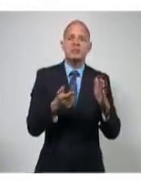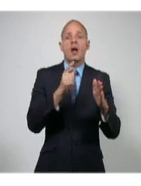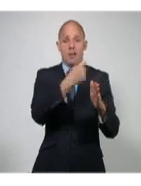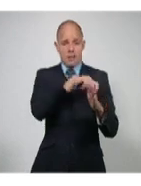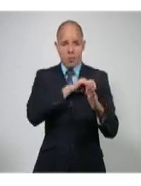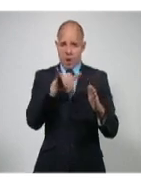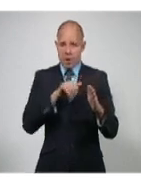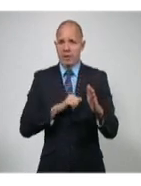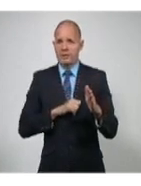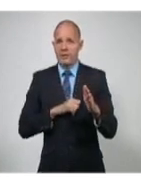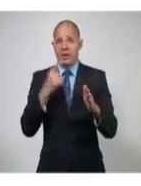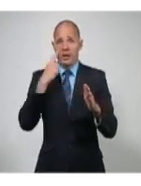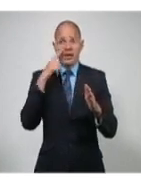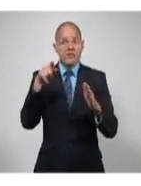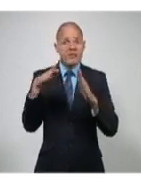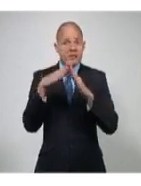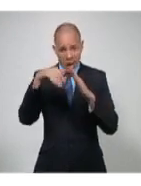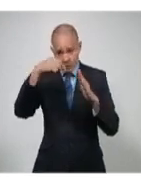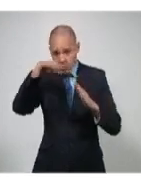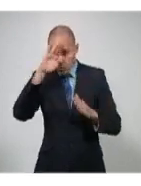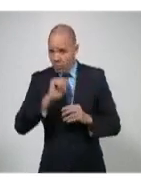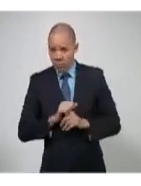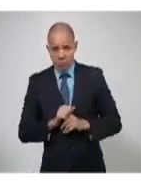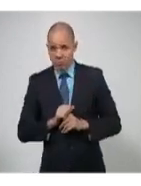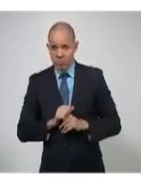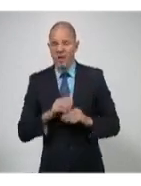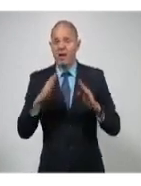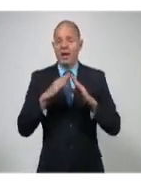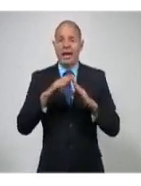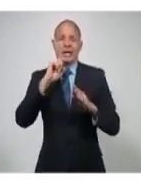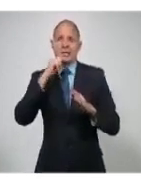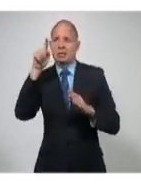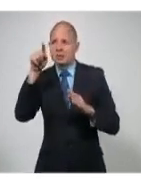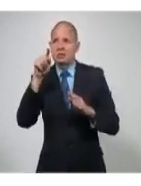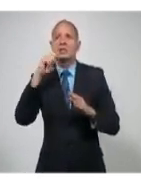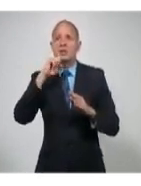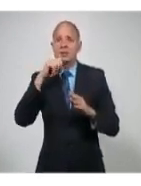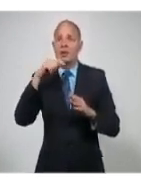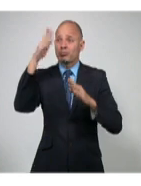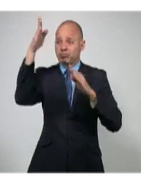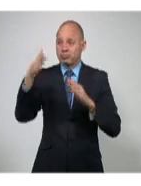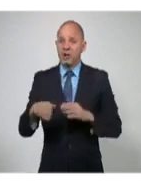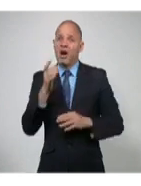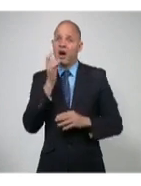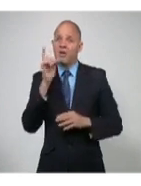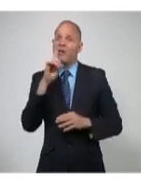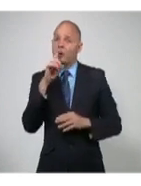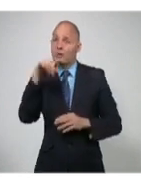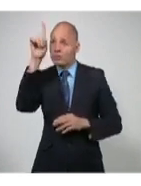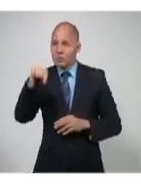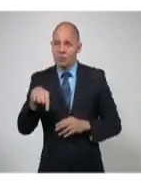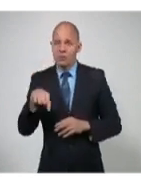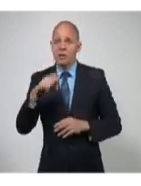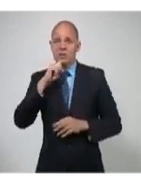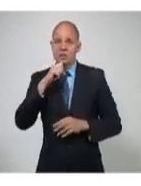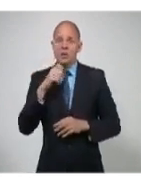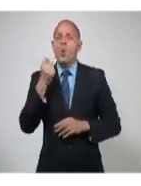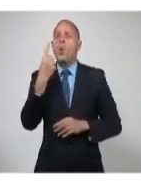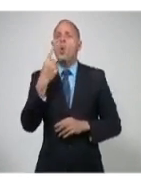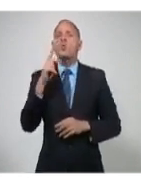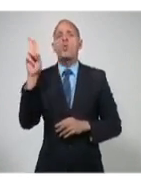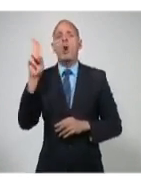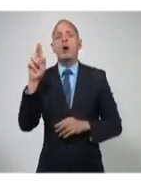Fíjense los lugares, ¿eh? Miren, por ejemplo, Estados Unidos casi completamente. Esta página. Solo un Uruguay